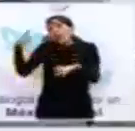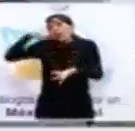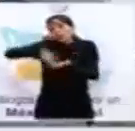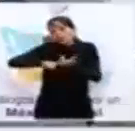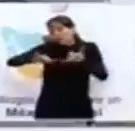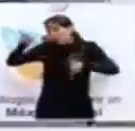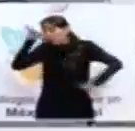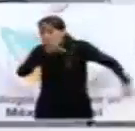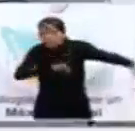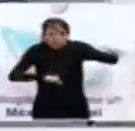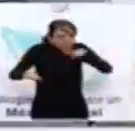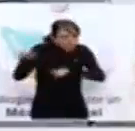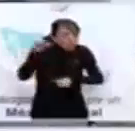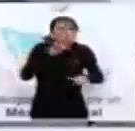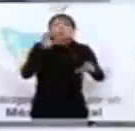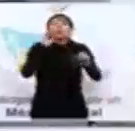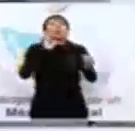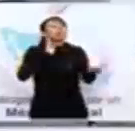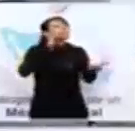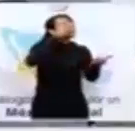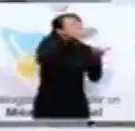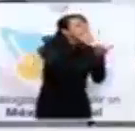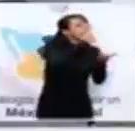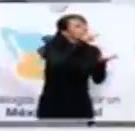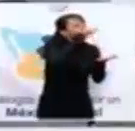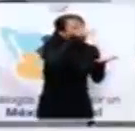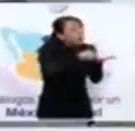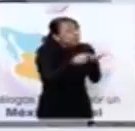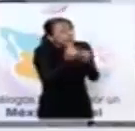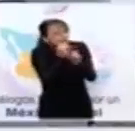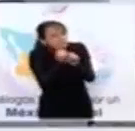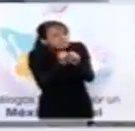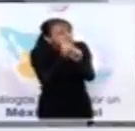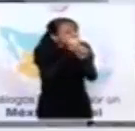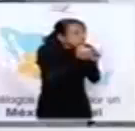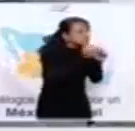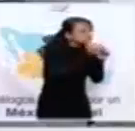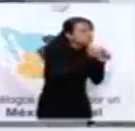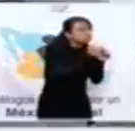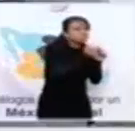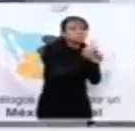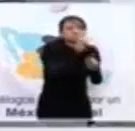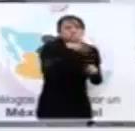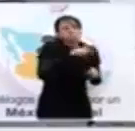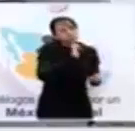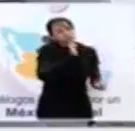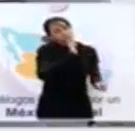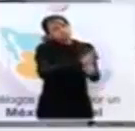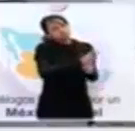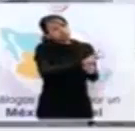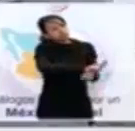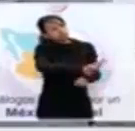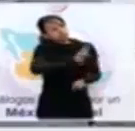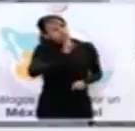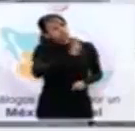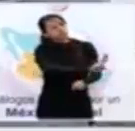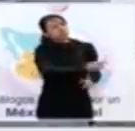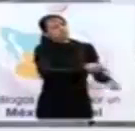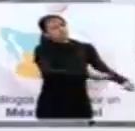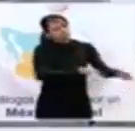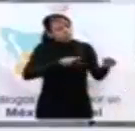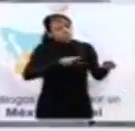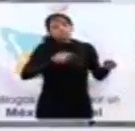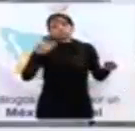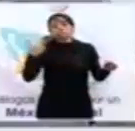campos experimentales, y alcanzan resultados muy interesantes y muy valiosos. ¿A quién le toca